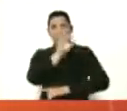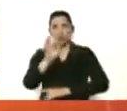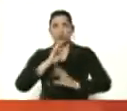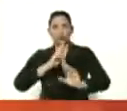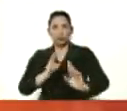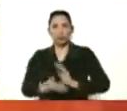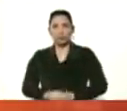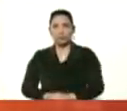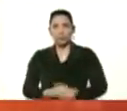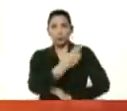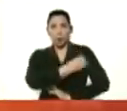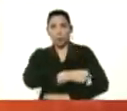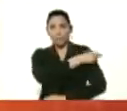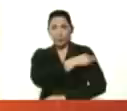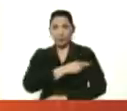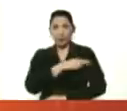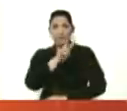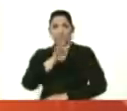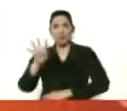A un hospital,